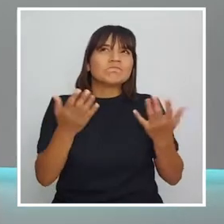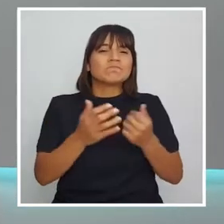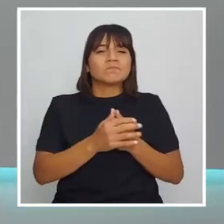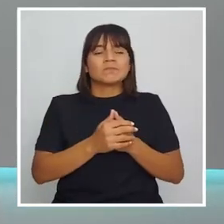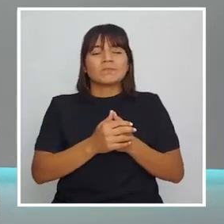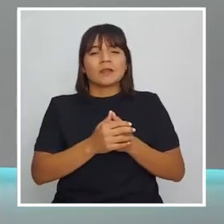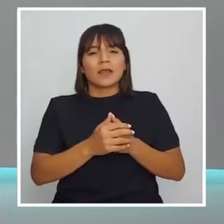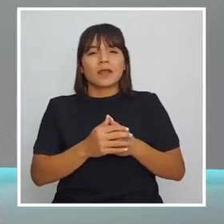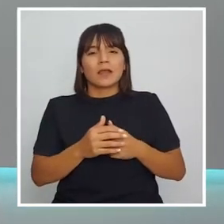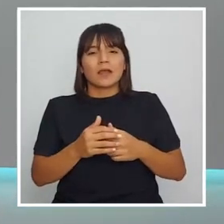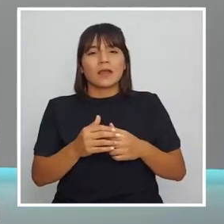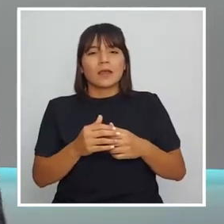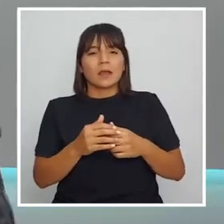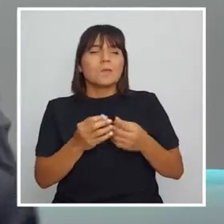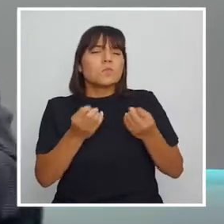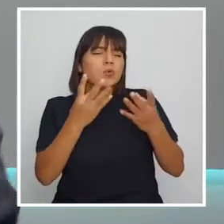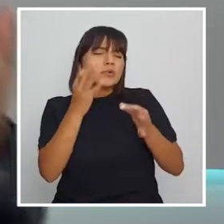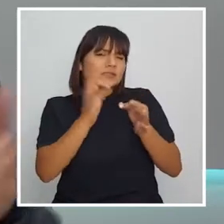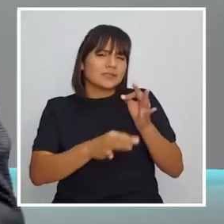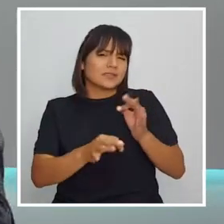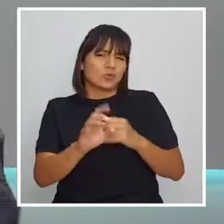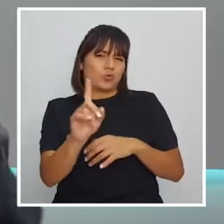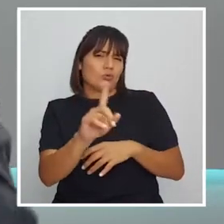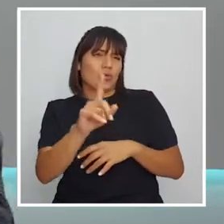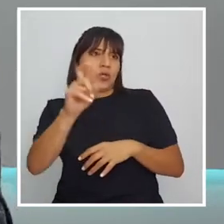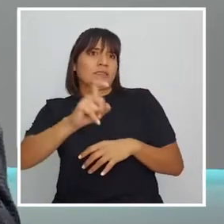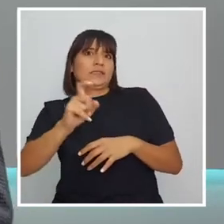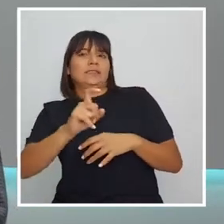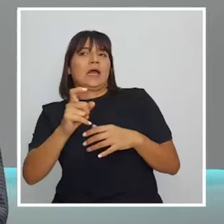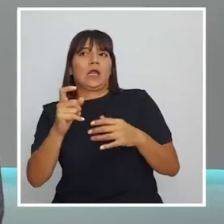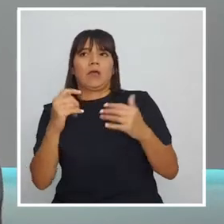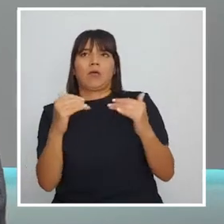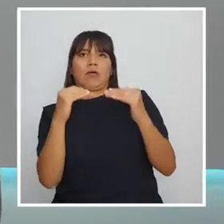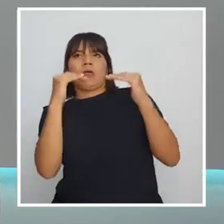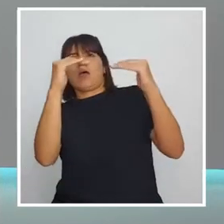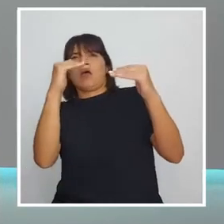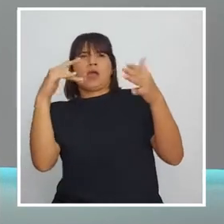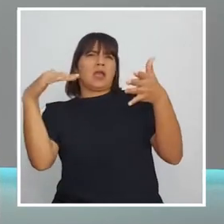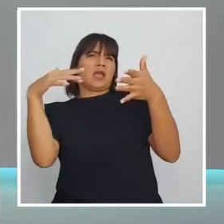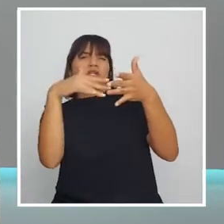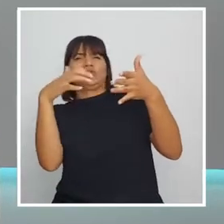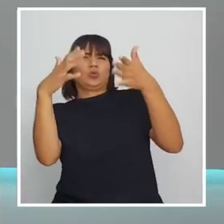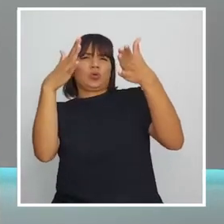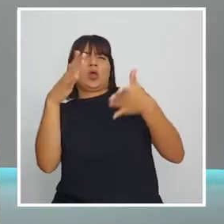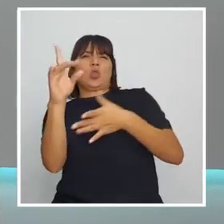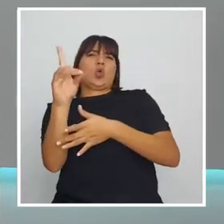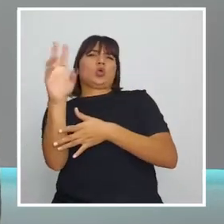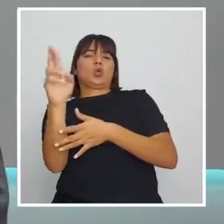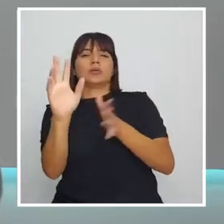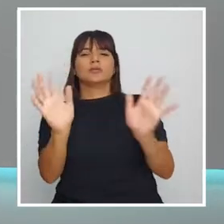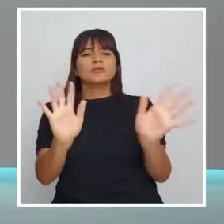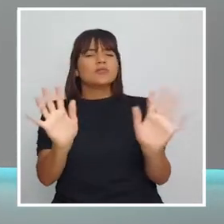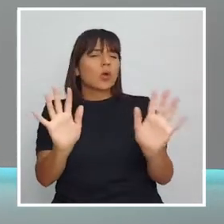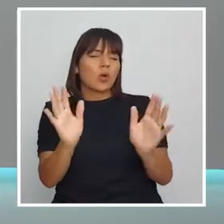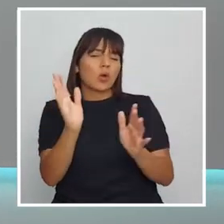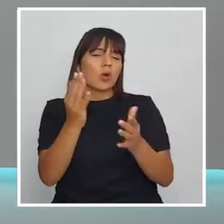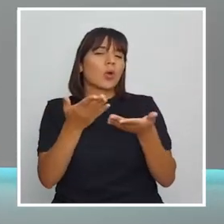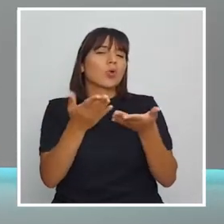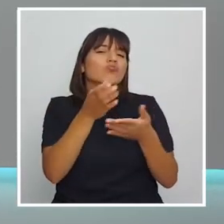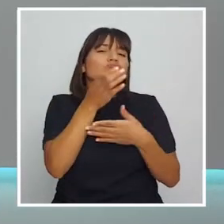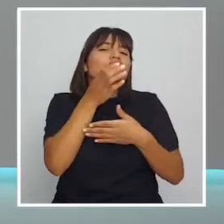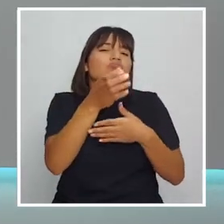consejos que son muy sencillos. No hace falta un doctorado en finanzas, ni mucho menos. Son principios bastante generales.